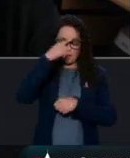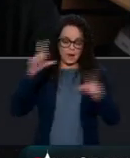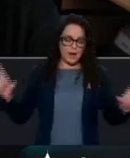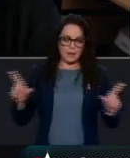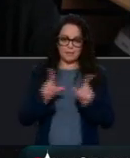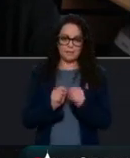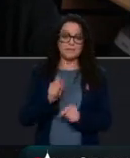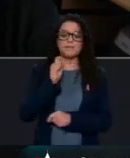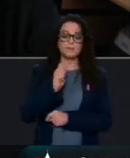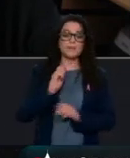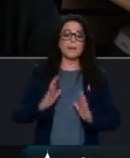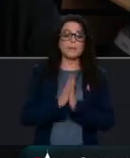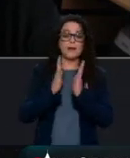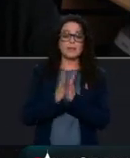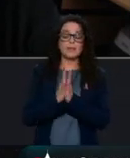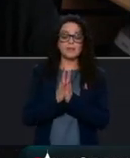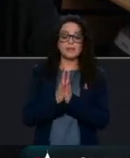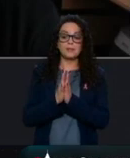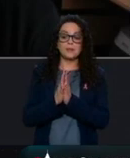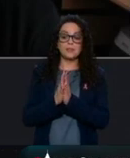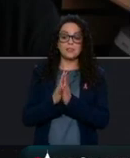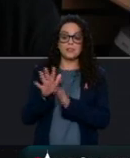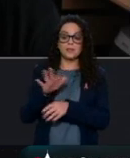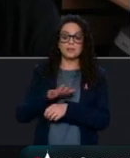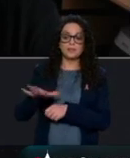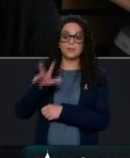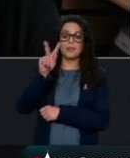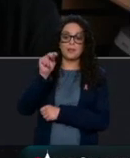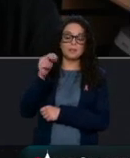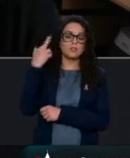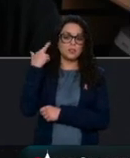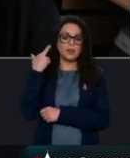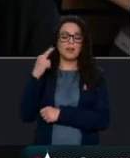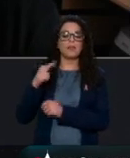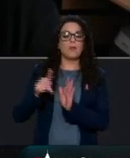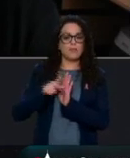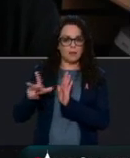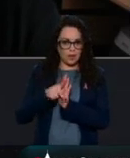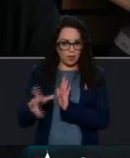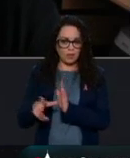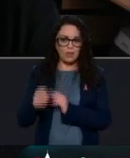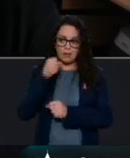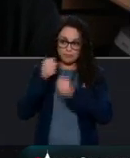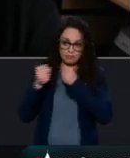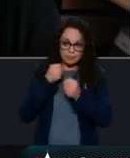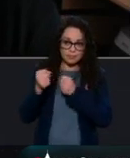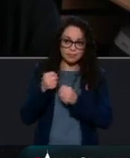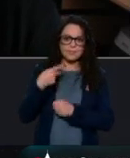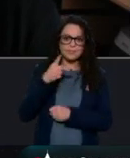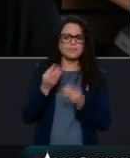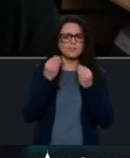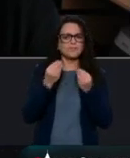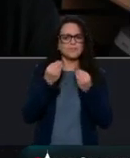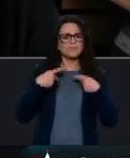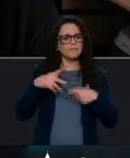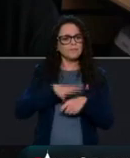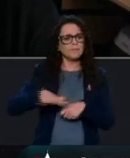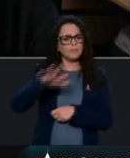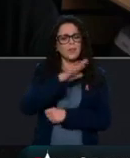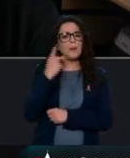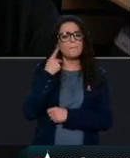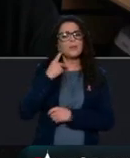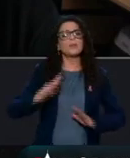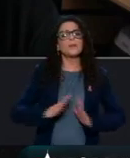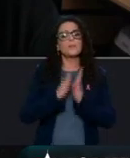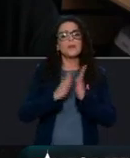con la participación de medios de comunicación, pero también todos los actores políticos que ahí participaron, ¿quién fue